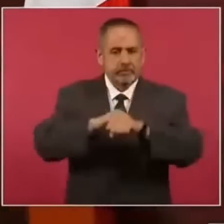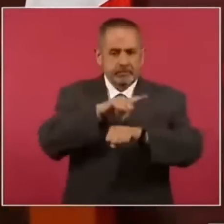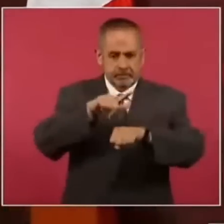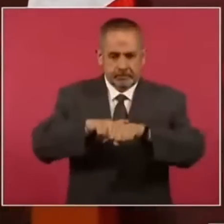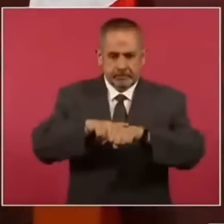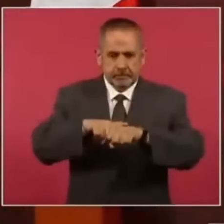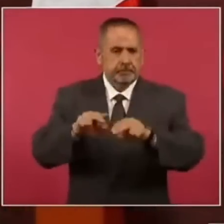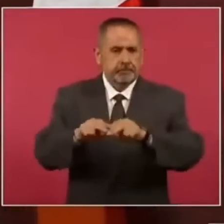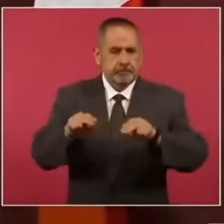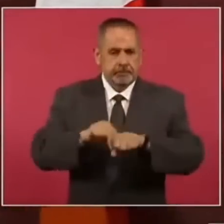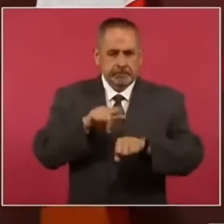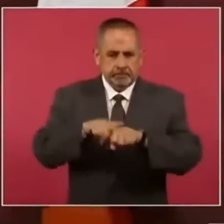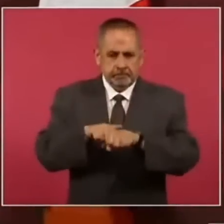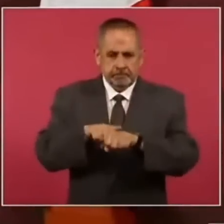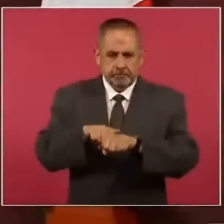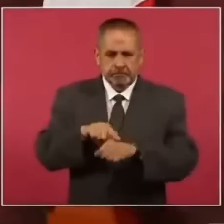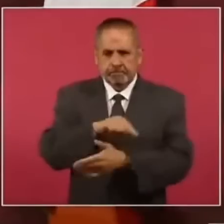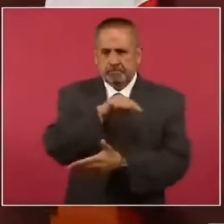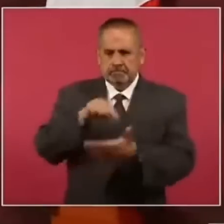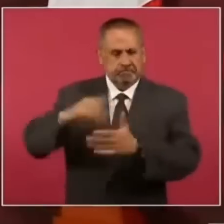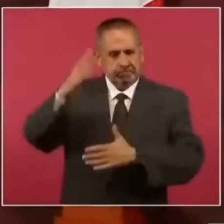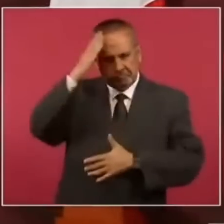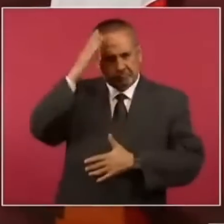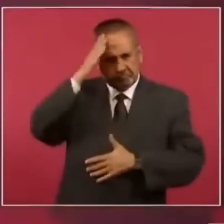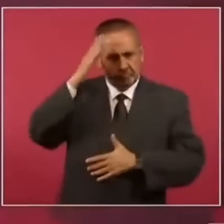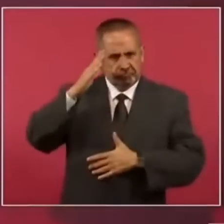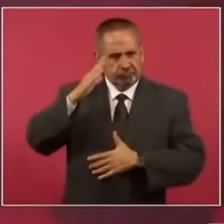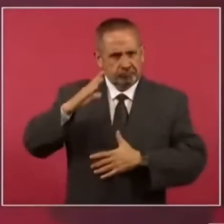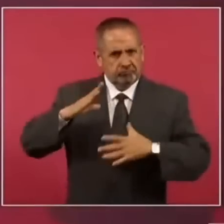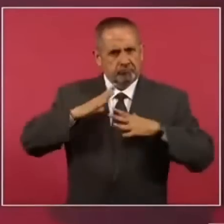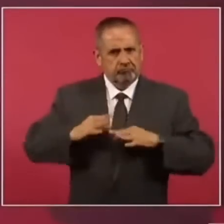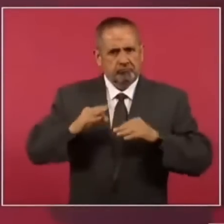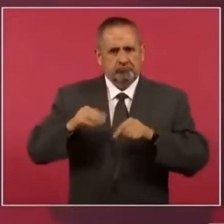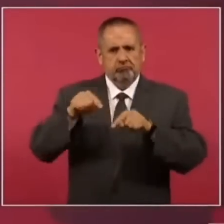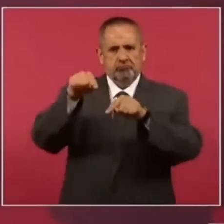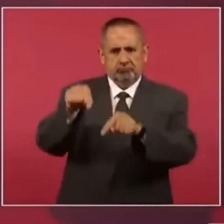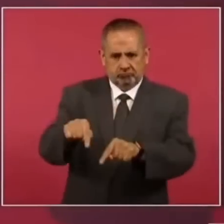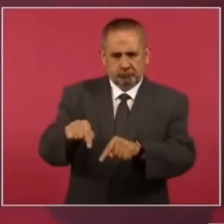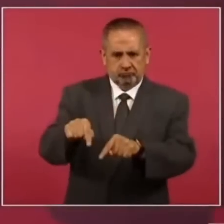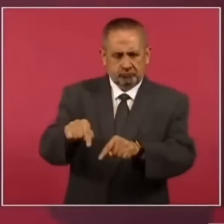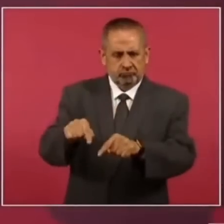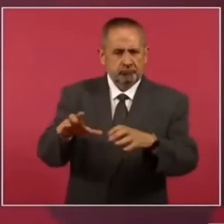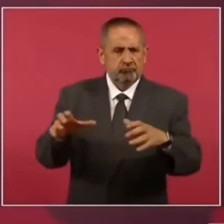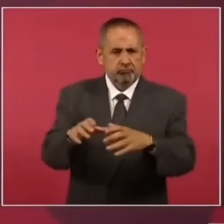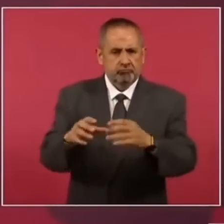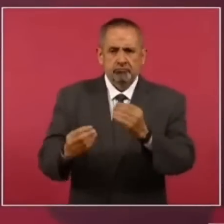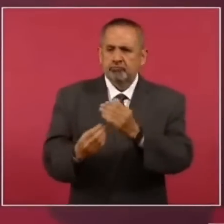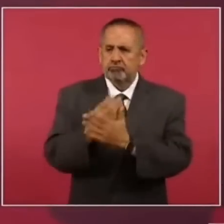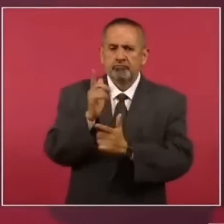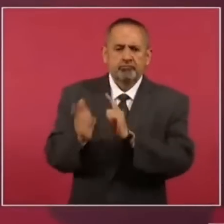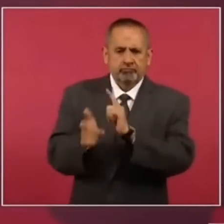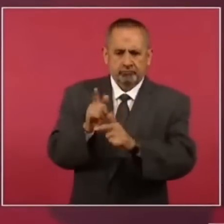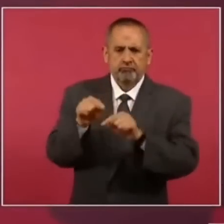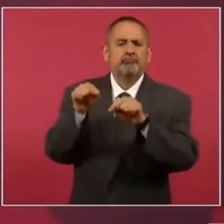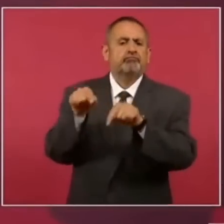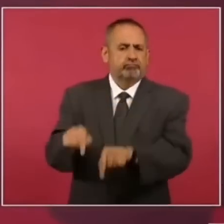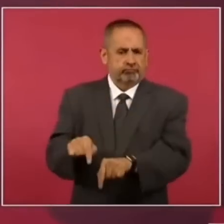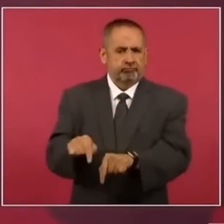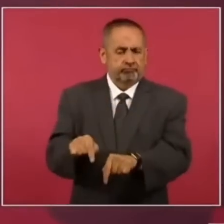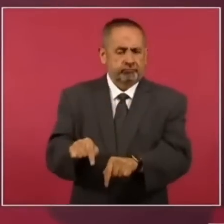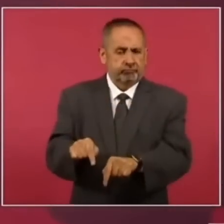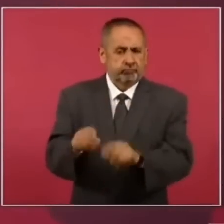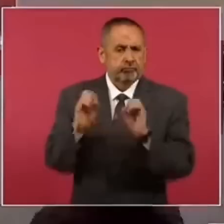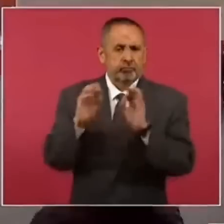nacional, la sede de la aduana va a estar en Nuevo Laredo. Y al